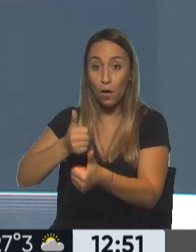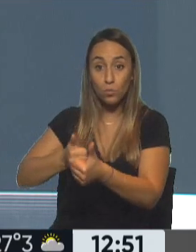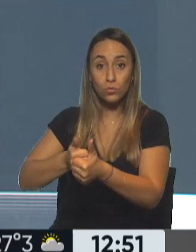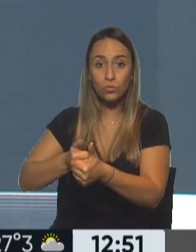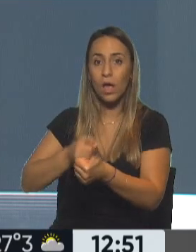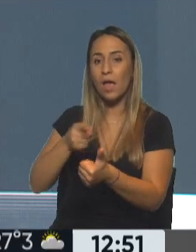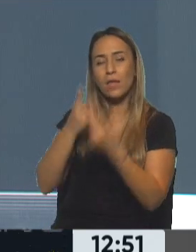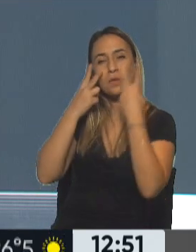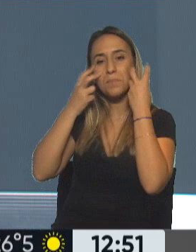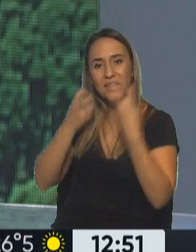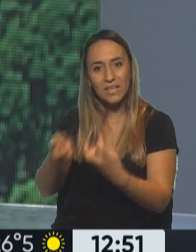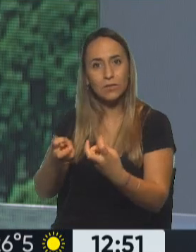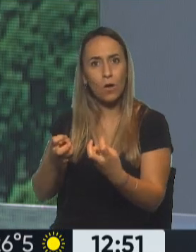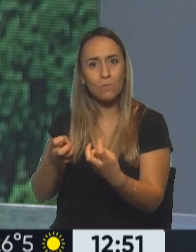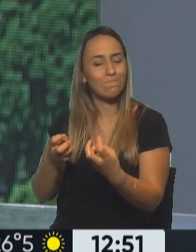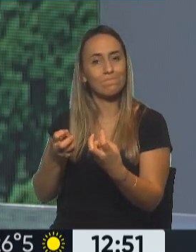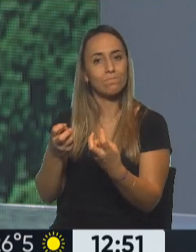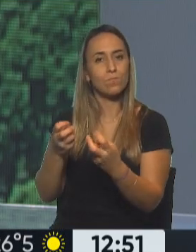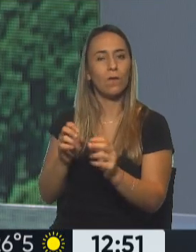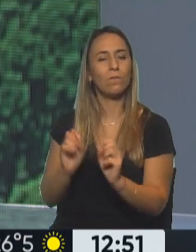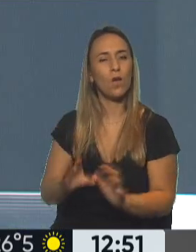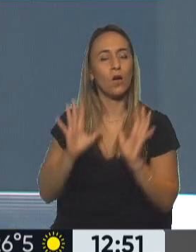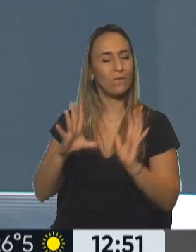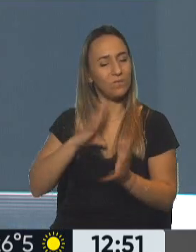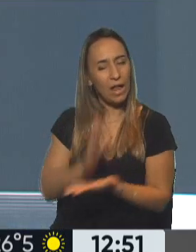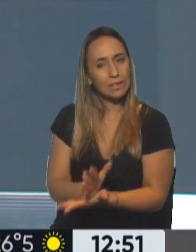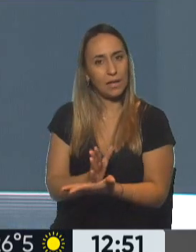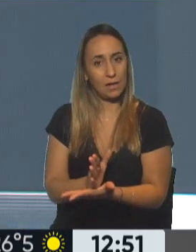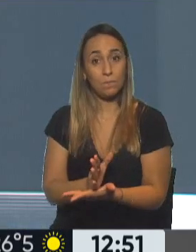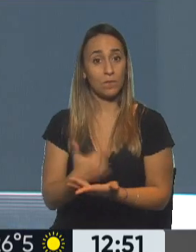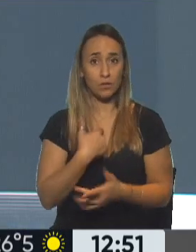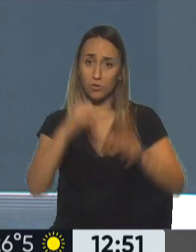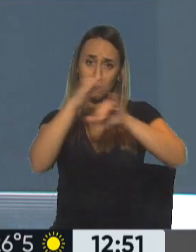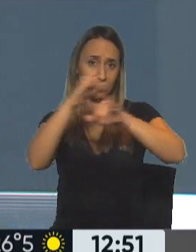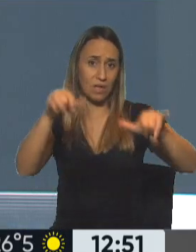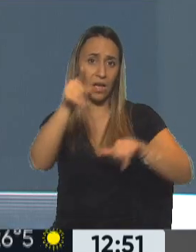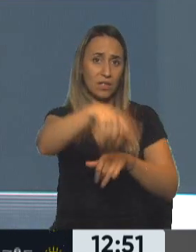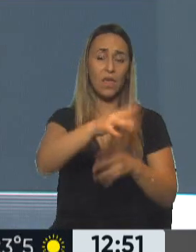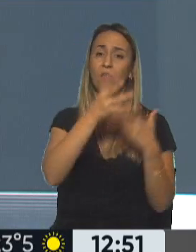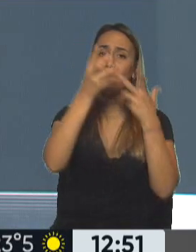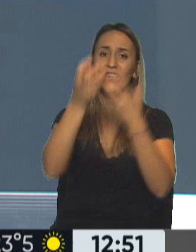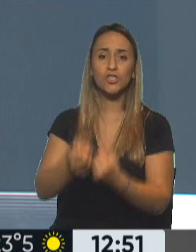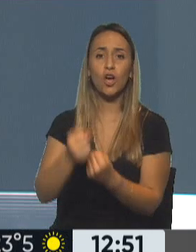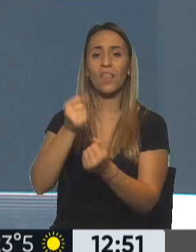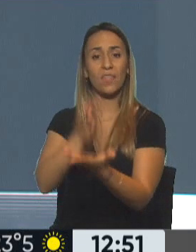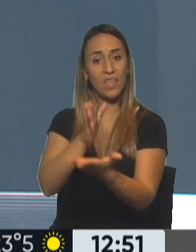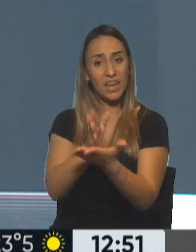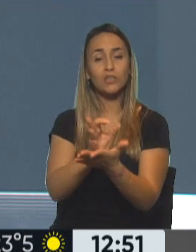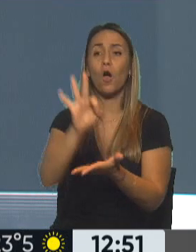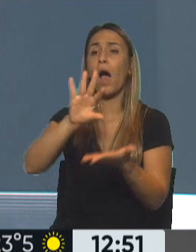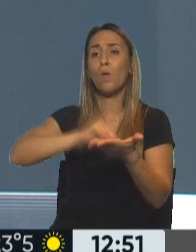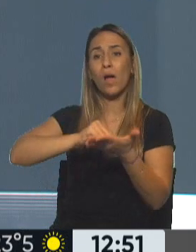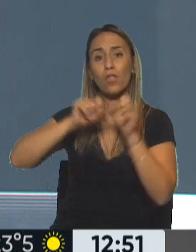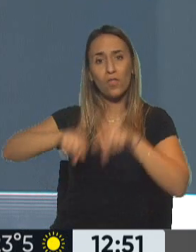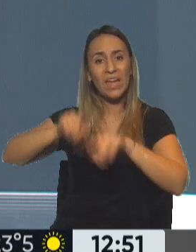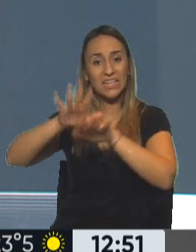suficientemente investigados en la justicia penal. Y le decimos a los defensores de los derechos de los niños y de las niñas, a los abogados de los niños y